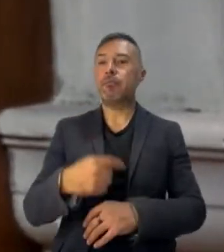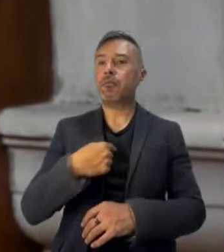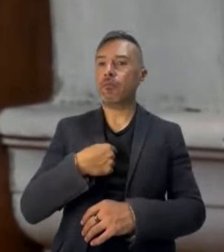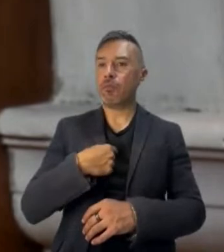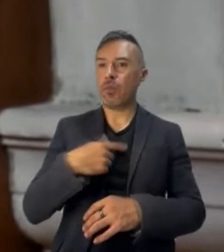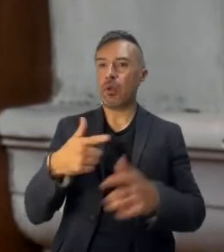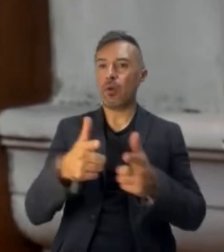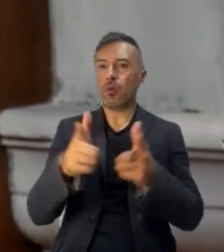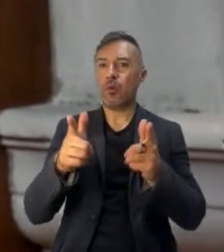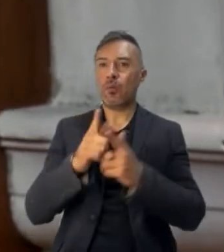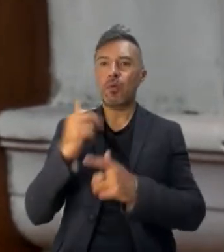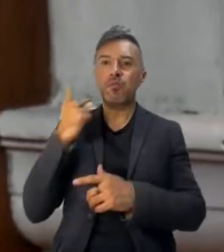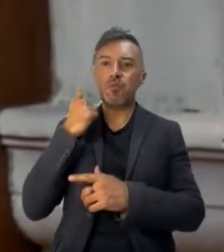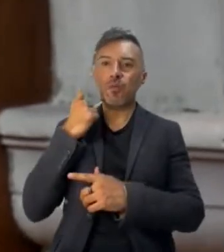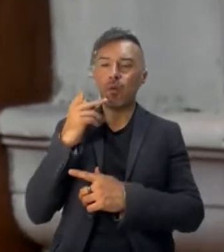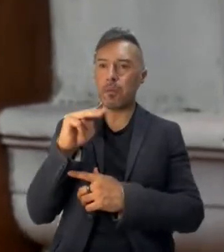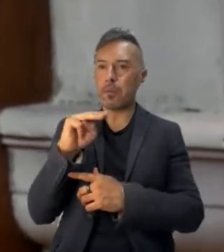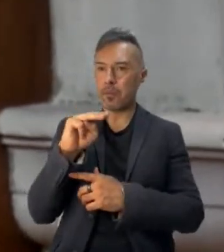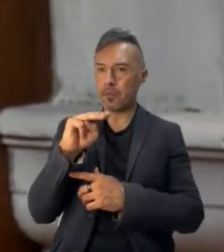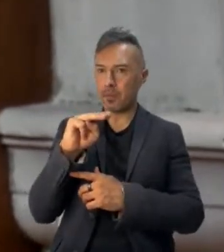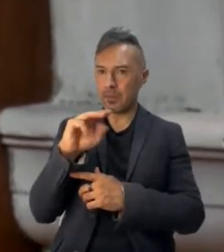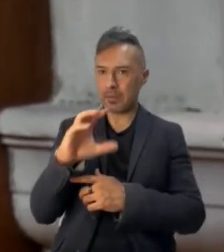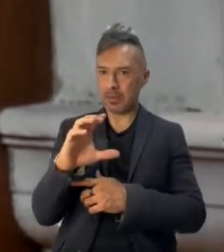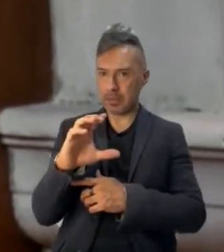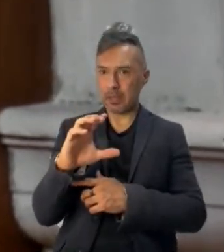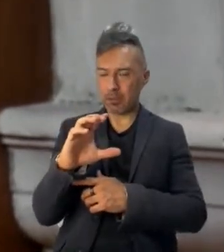de Movimiento Ciudadano,